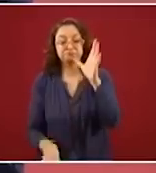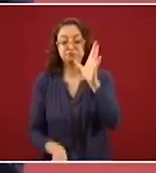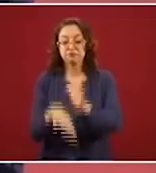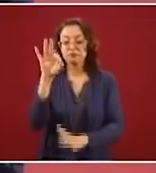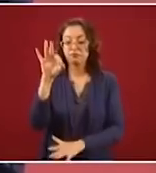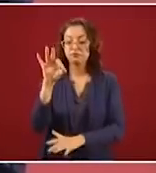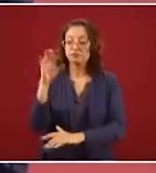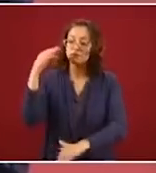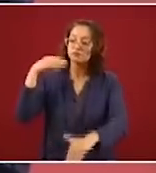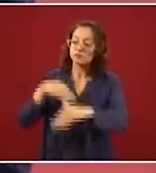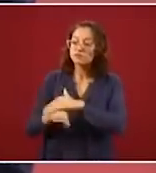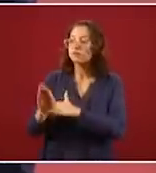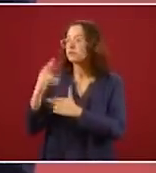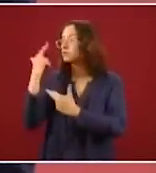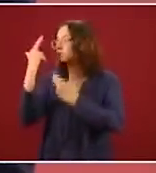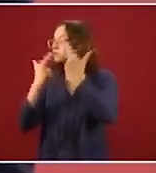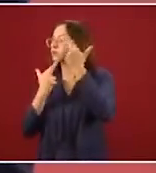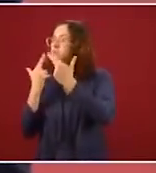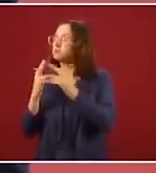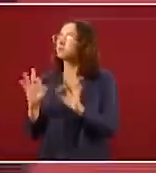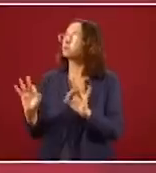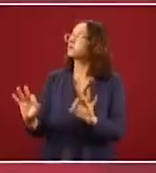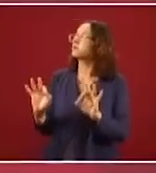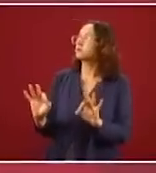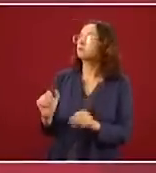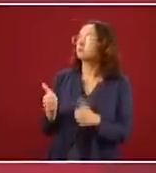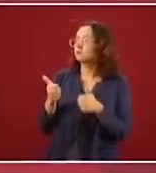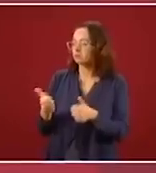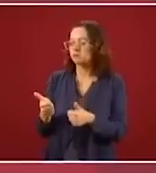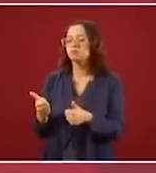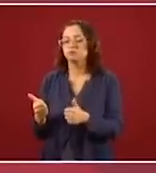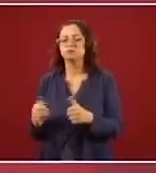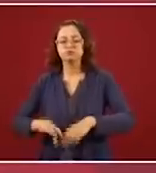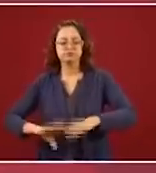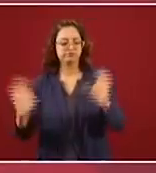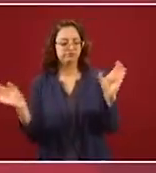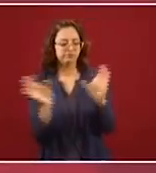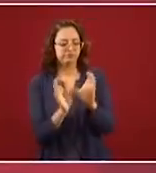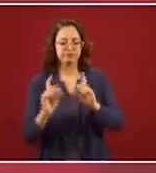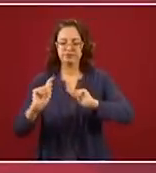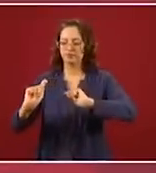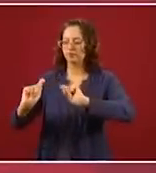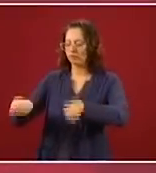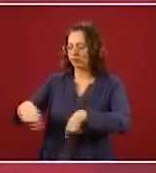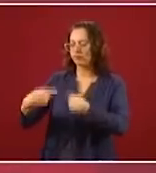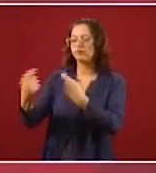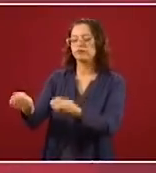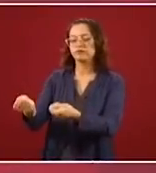de buen ciudadano, un reconocimiento